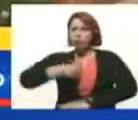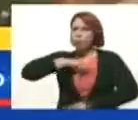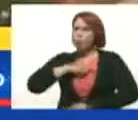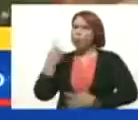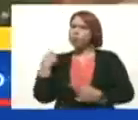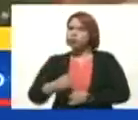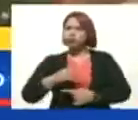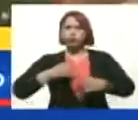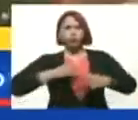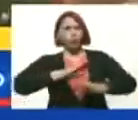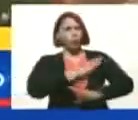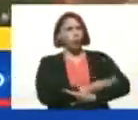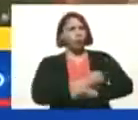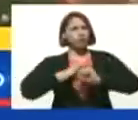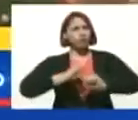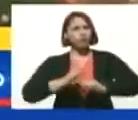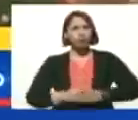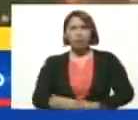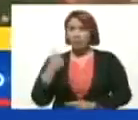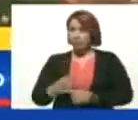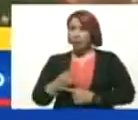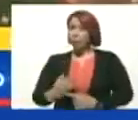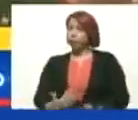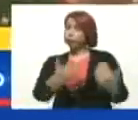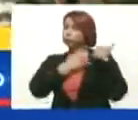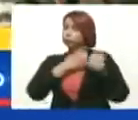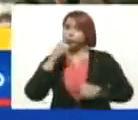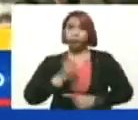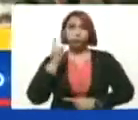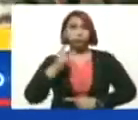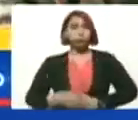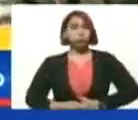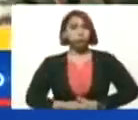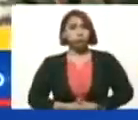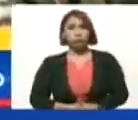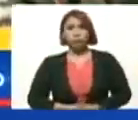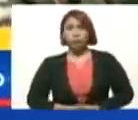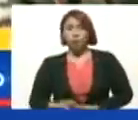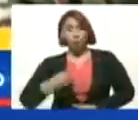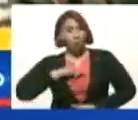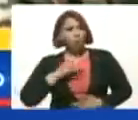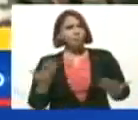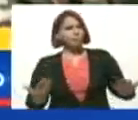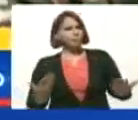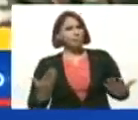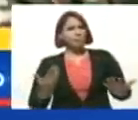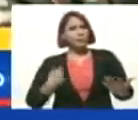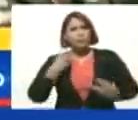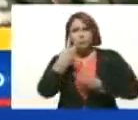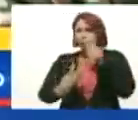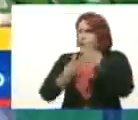nosotros tenemos que llevar. Hemos pasado revista